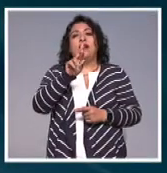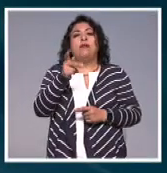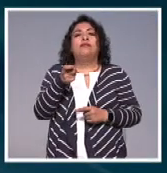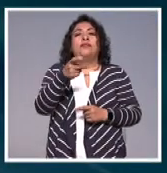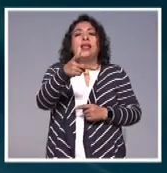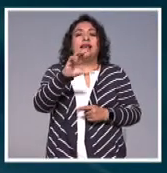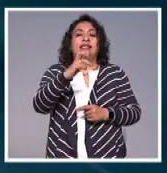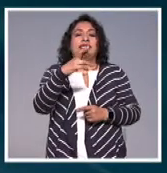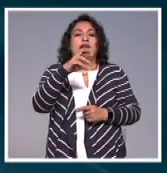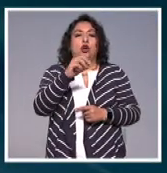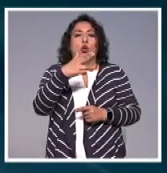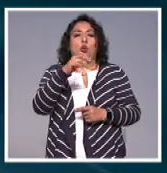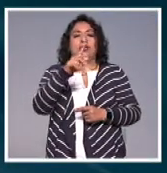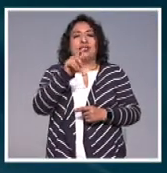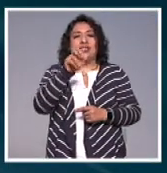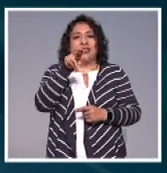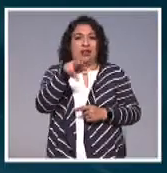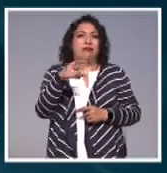Charro de Huentitán.